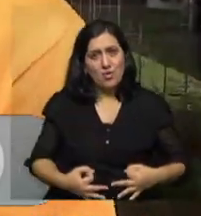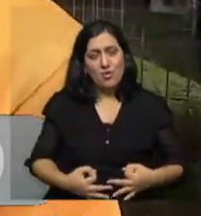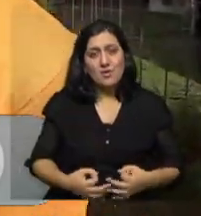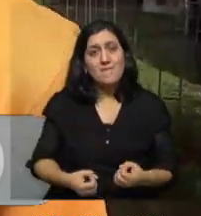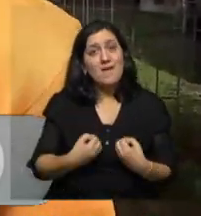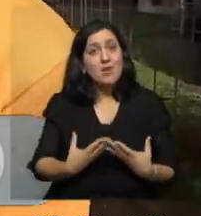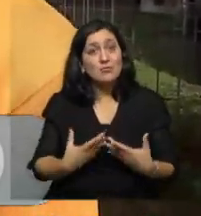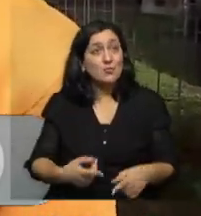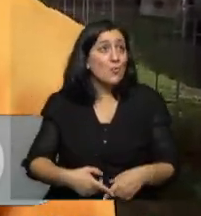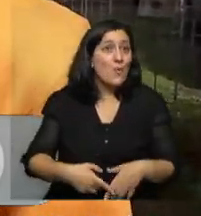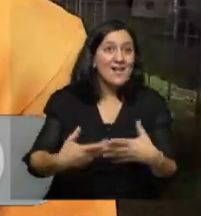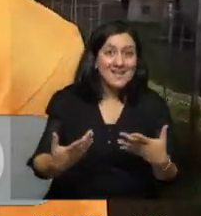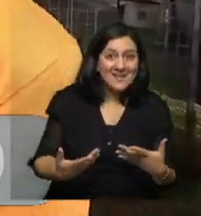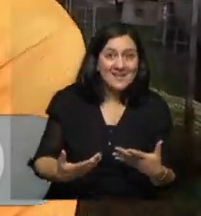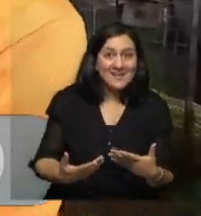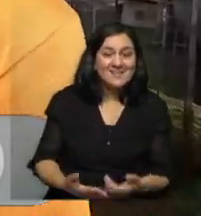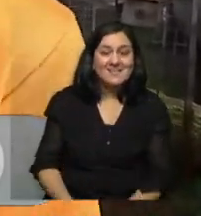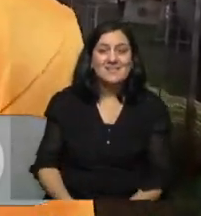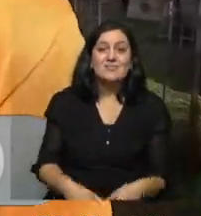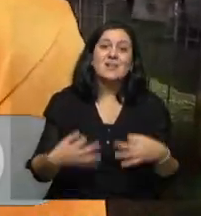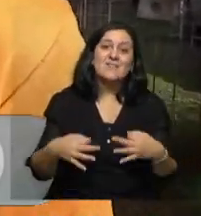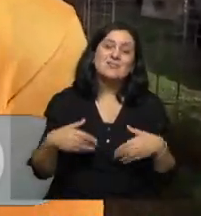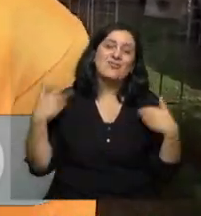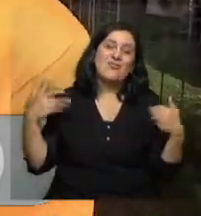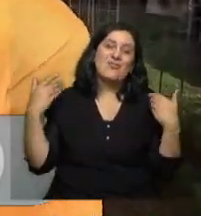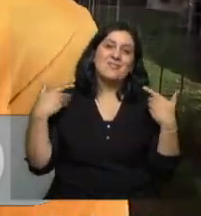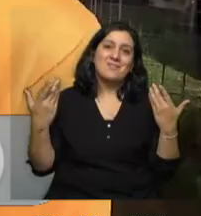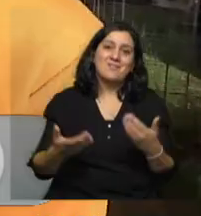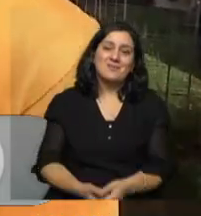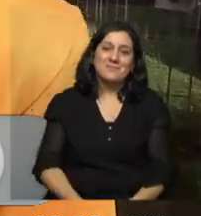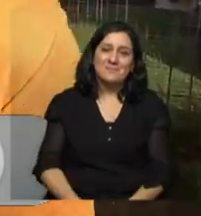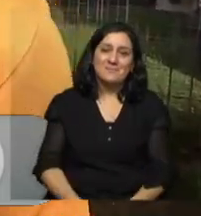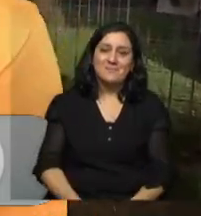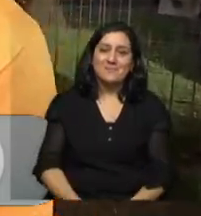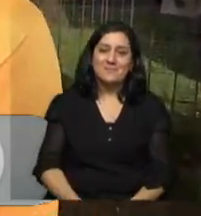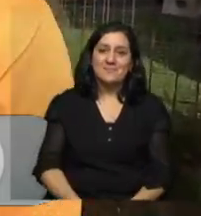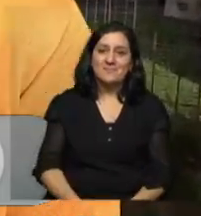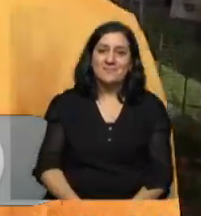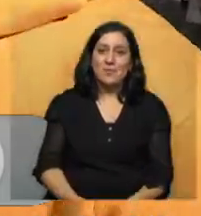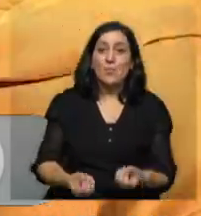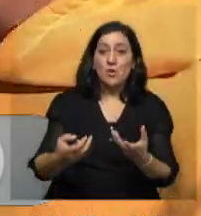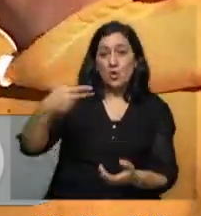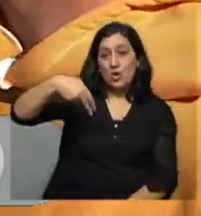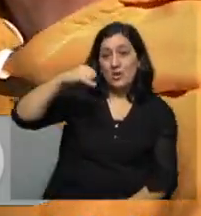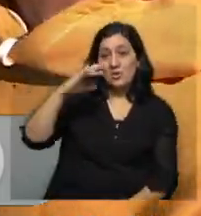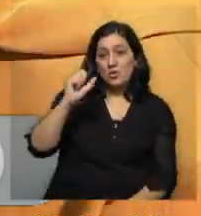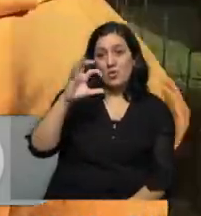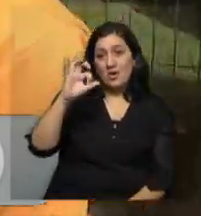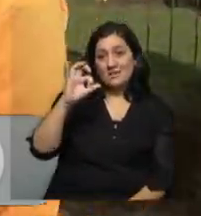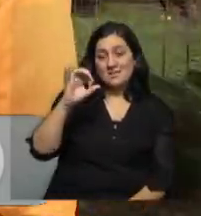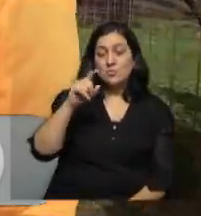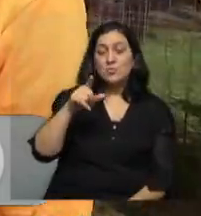está buenísimo que se le dé este espacio a los artistas callejeros y la verdad que re contento de estar en esta instancia. Bueno, Nicolás, hiciste